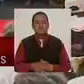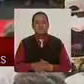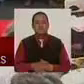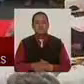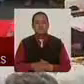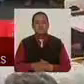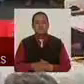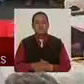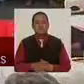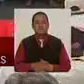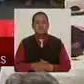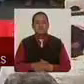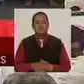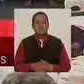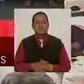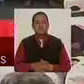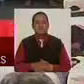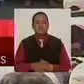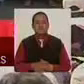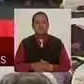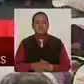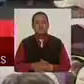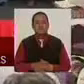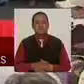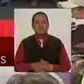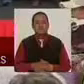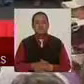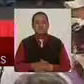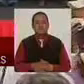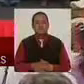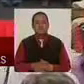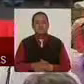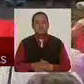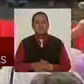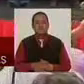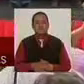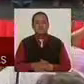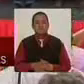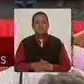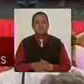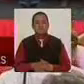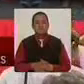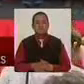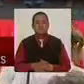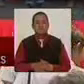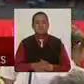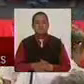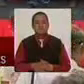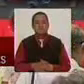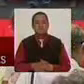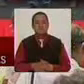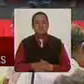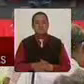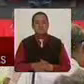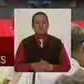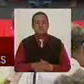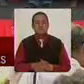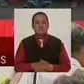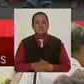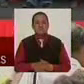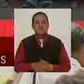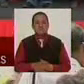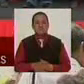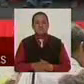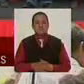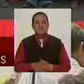una uchiena dunu alantica mitutica, dunui. Así uchi sin puyarusa ampiamo, jamam tuchu